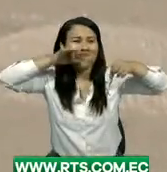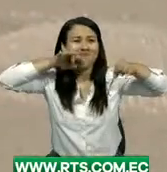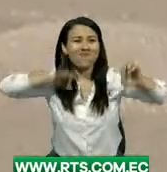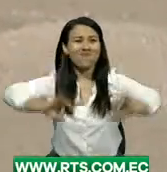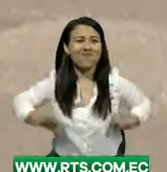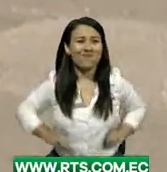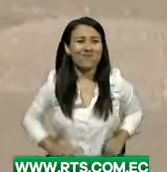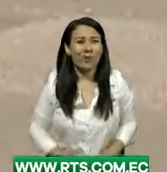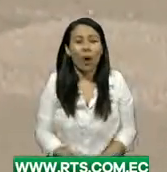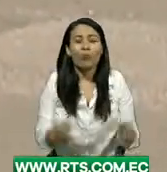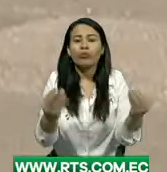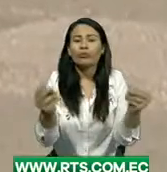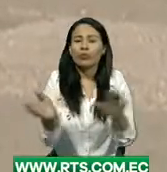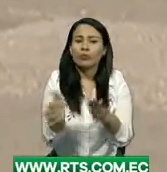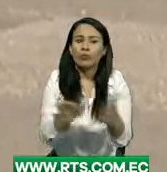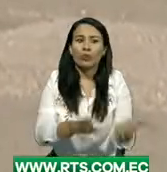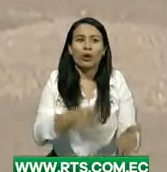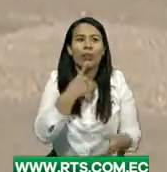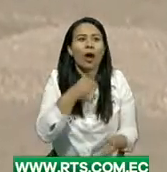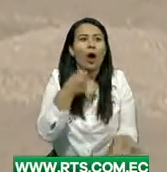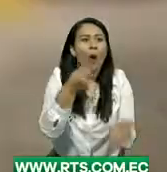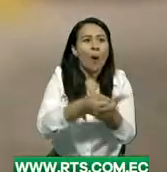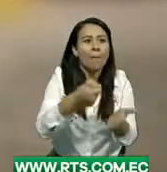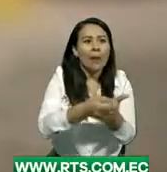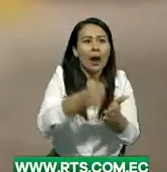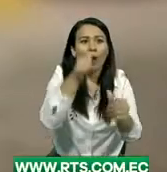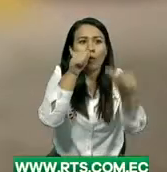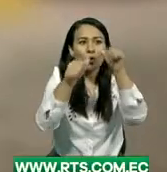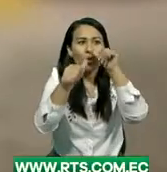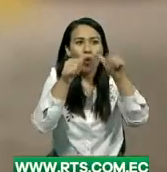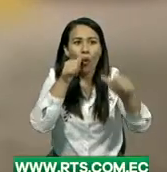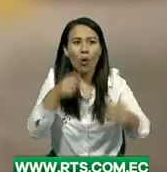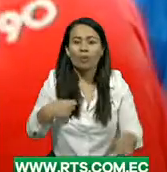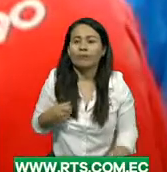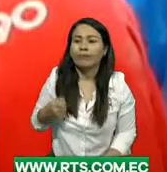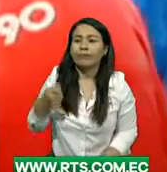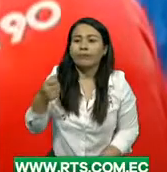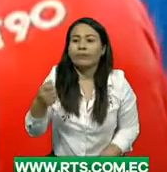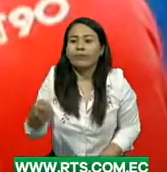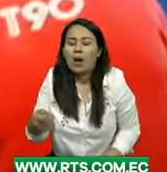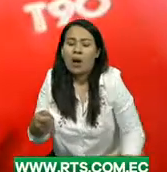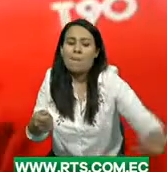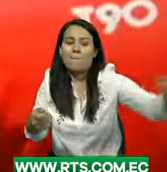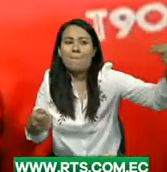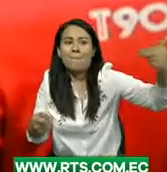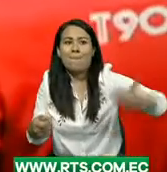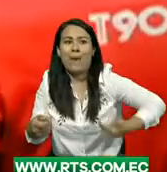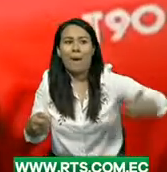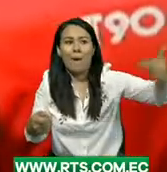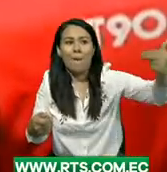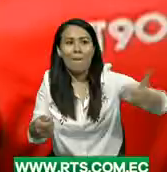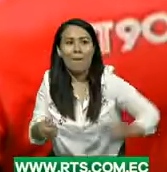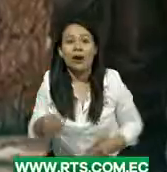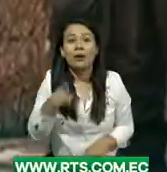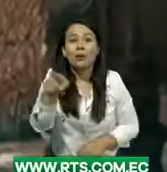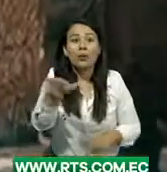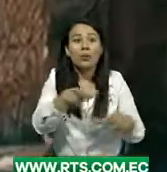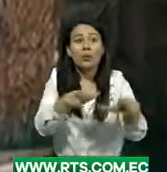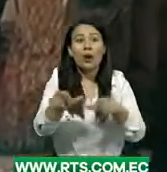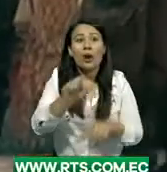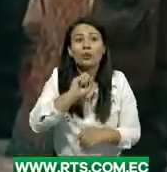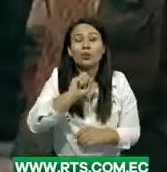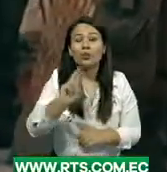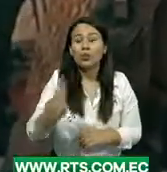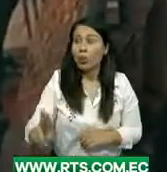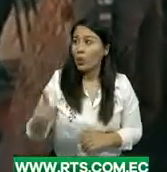así menciona comprar que la droga había llegado desde la floresta 2 a este sector del sur de guayaquil y estuvo parado en